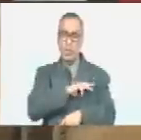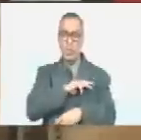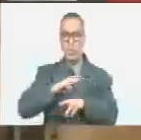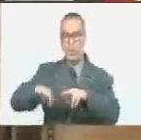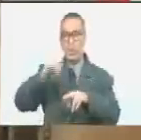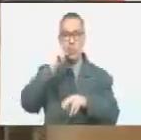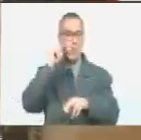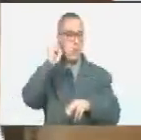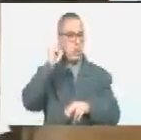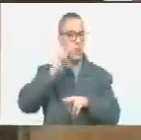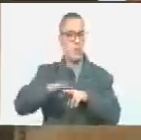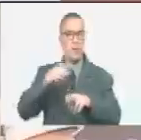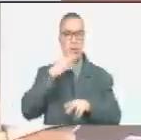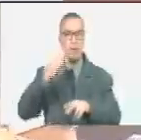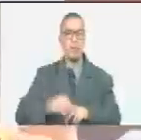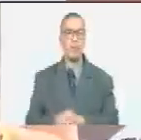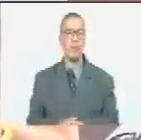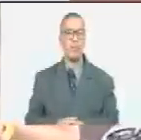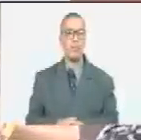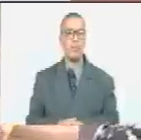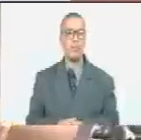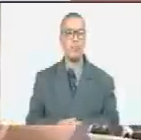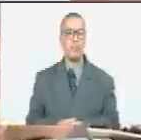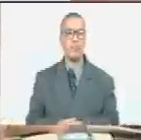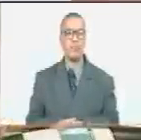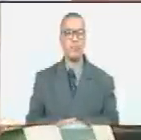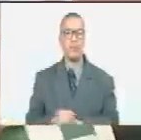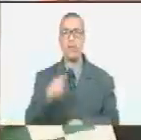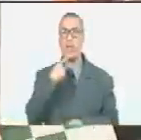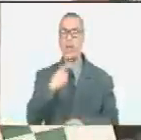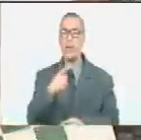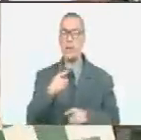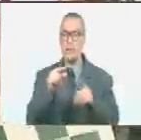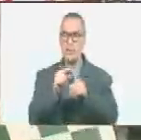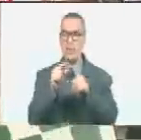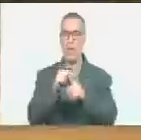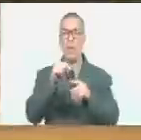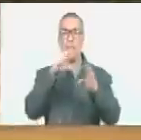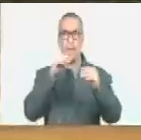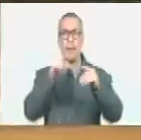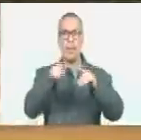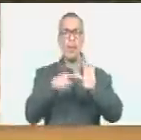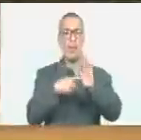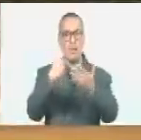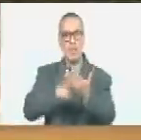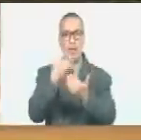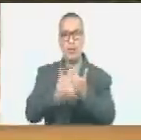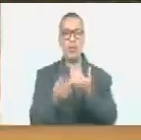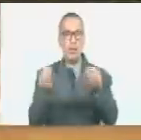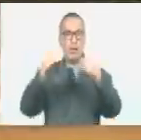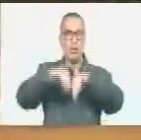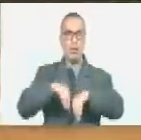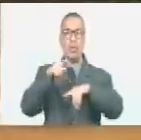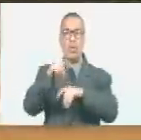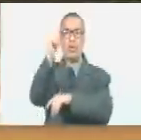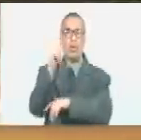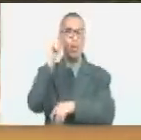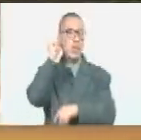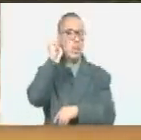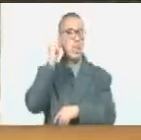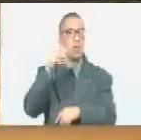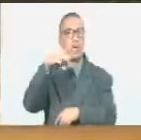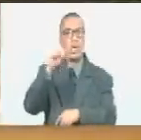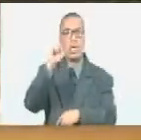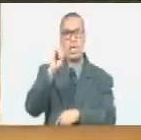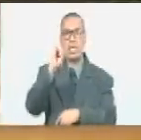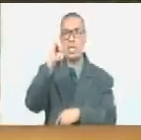de nuestros niños. Voy a dejar en el derecho de palabra para que presente el proyecto de acuerdo a la diputada